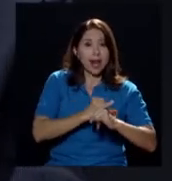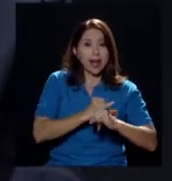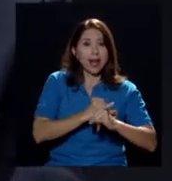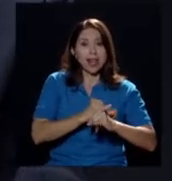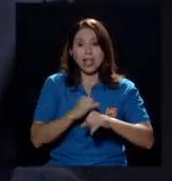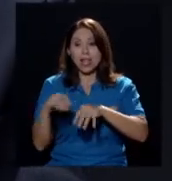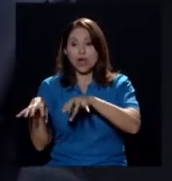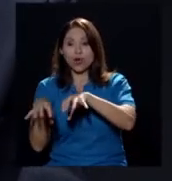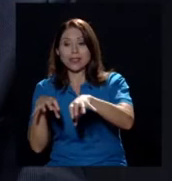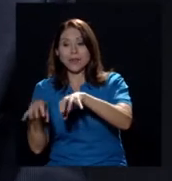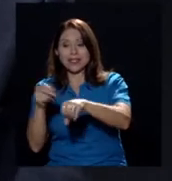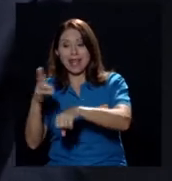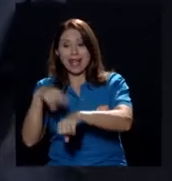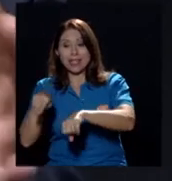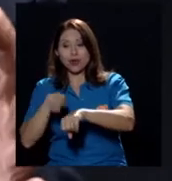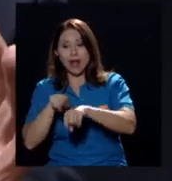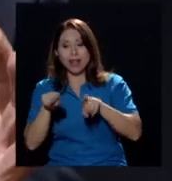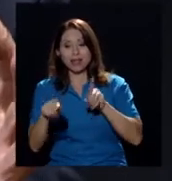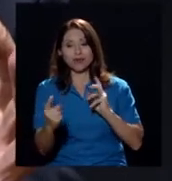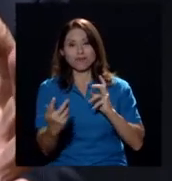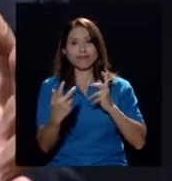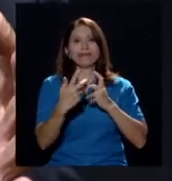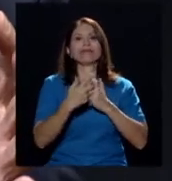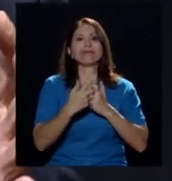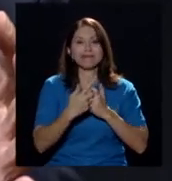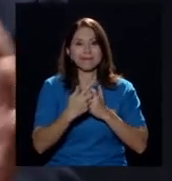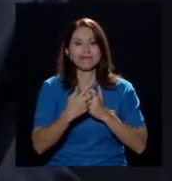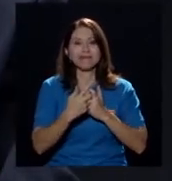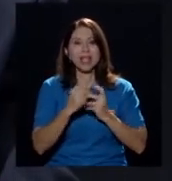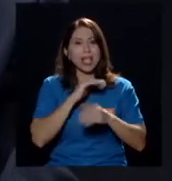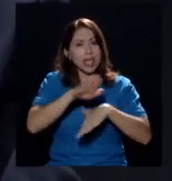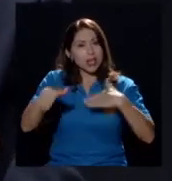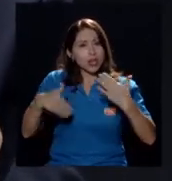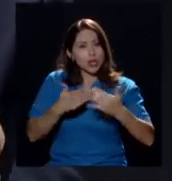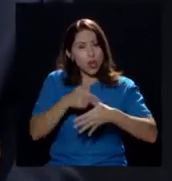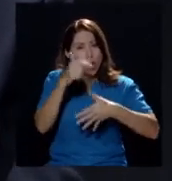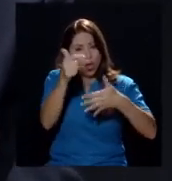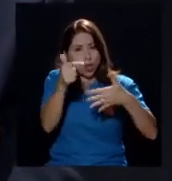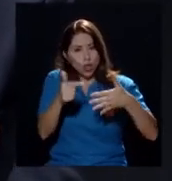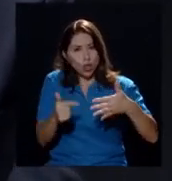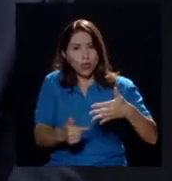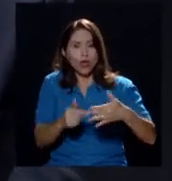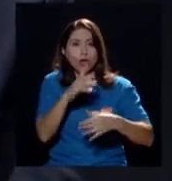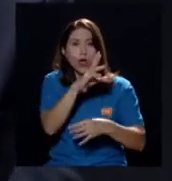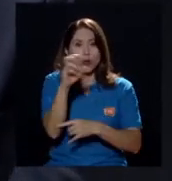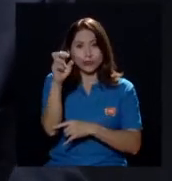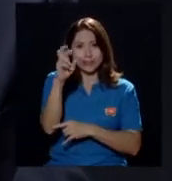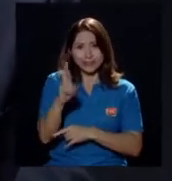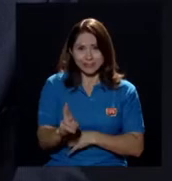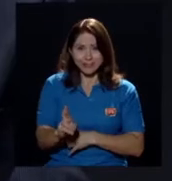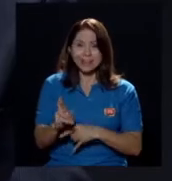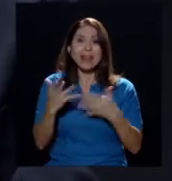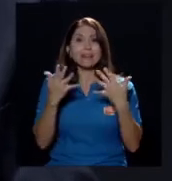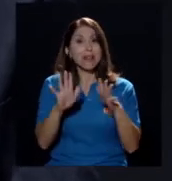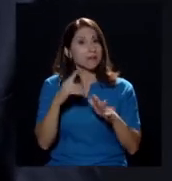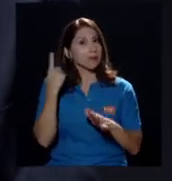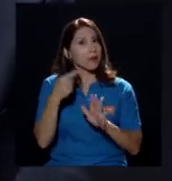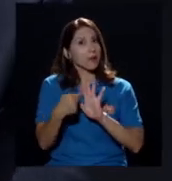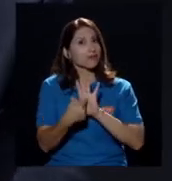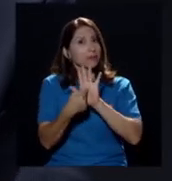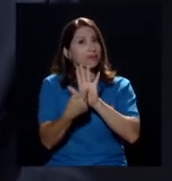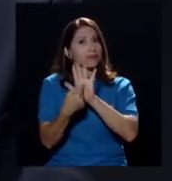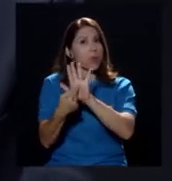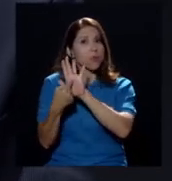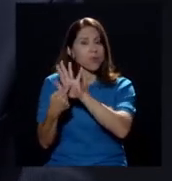el ámbito nacional y en todos estos factores costa rica se ha destacado y ciertamente